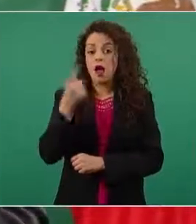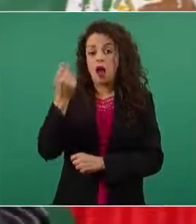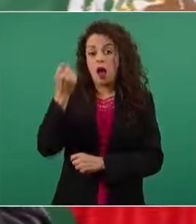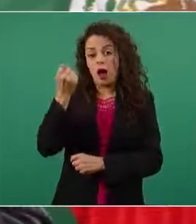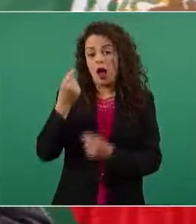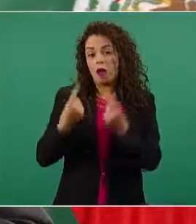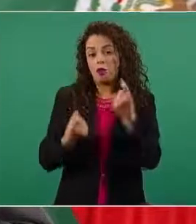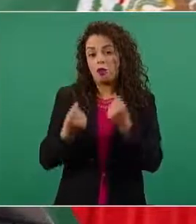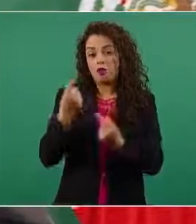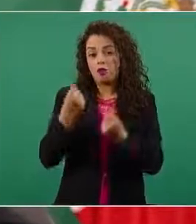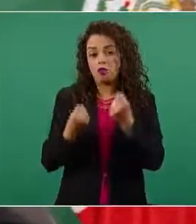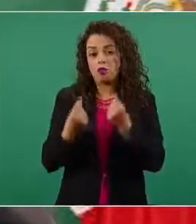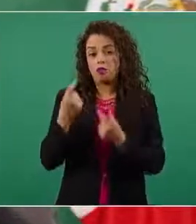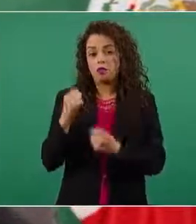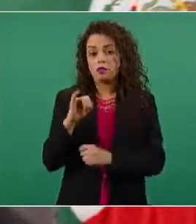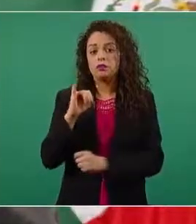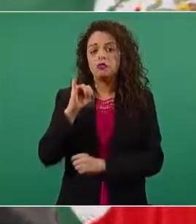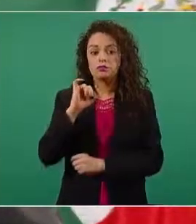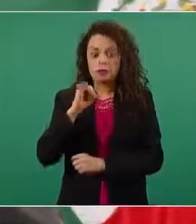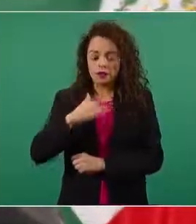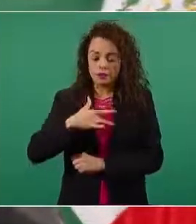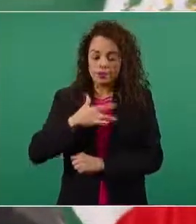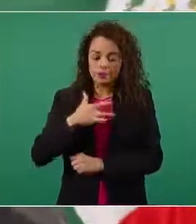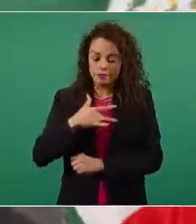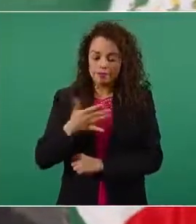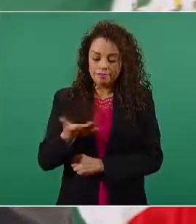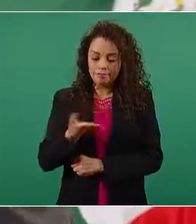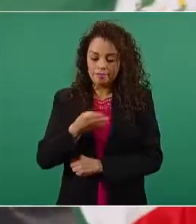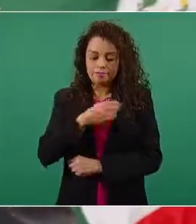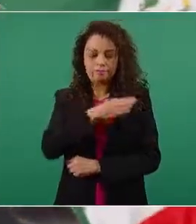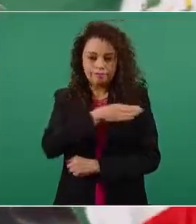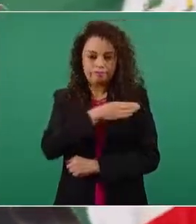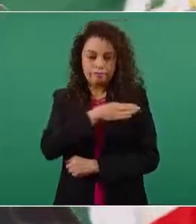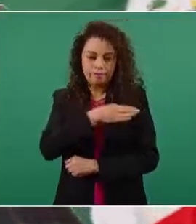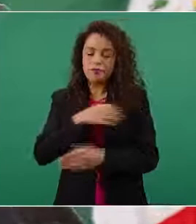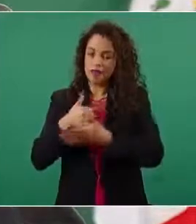son muy sensibles, otros los estafan.